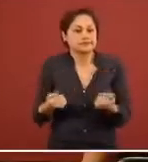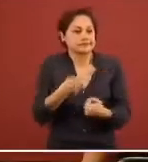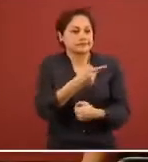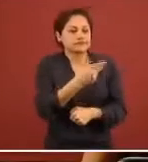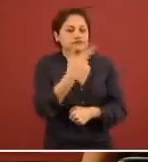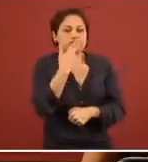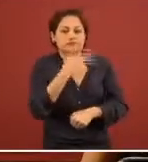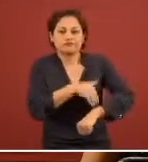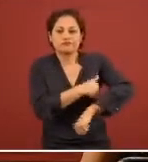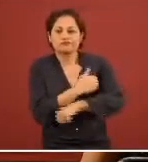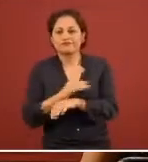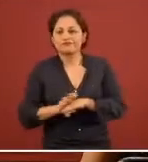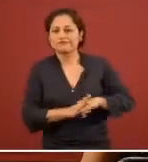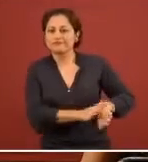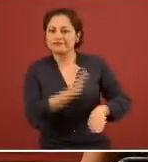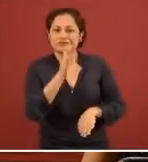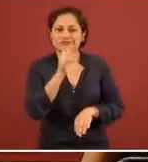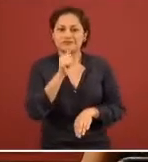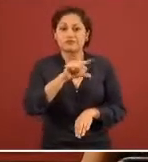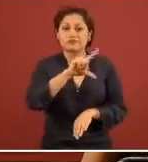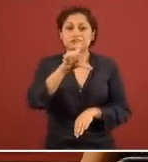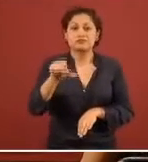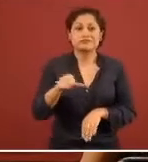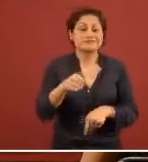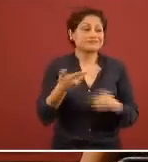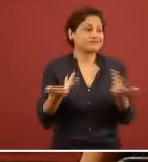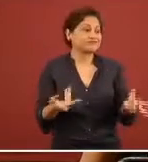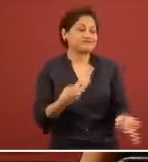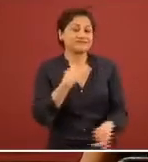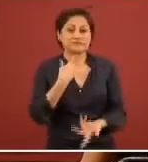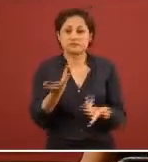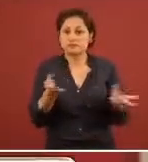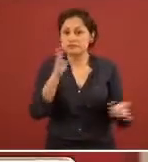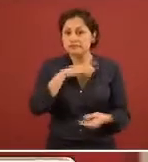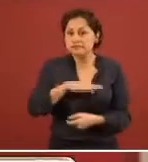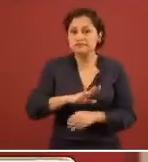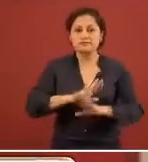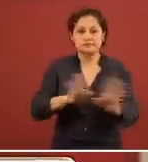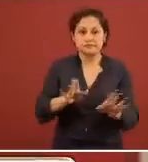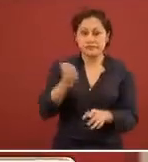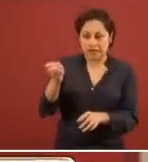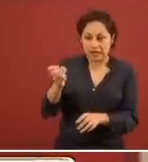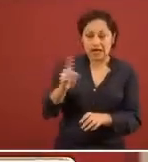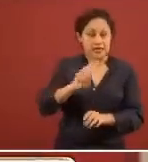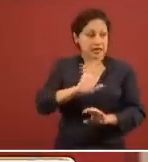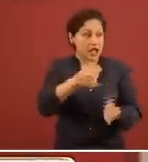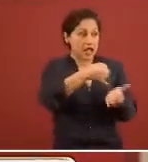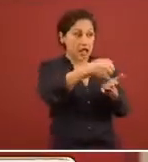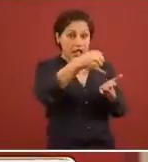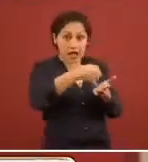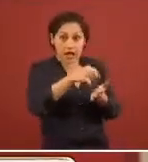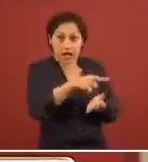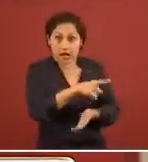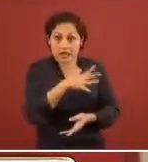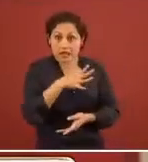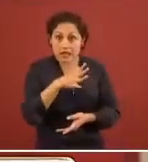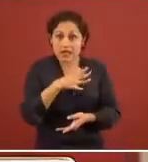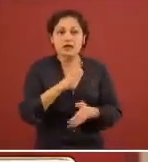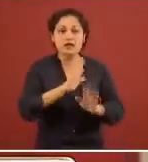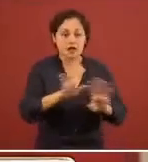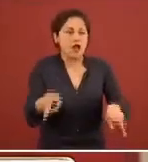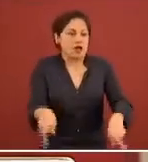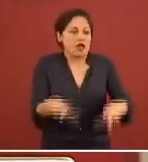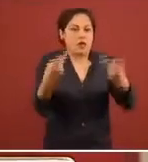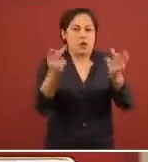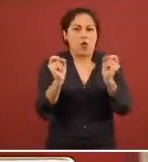que la industria cervecera recibiera esa cebada, pero nada más, no se autoriza la continuidad